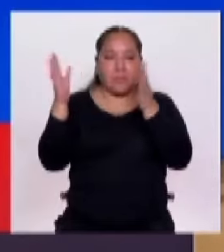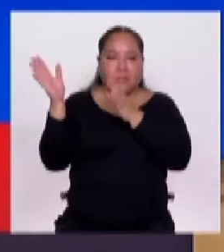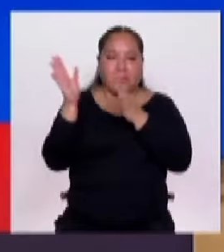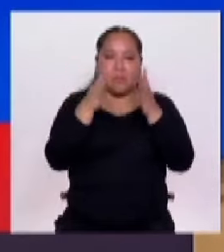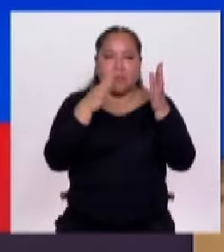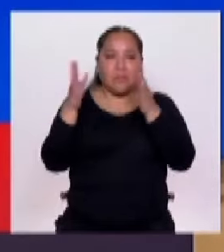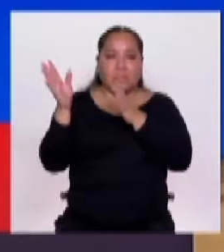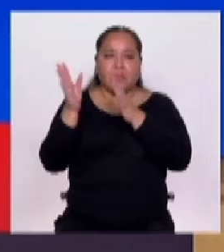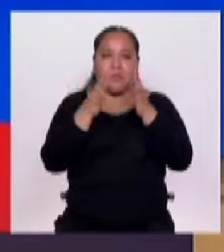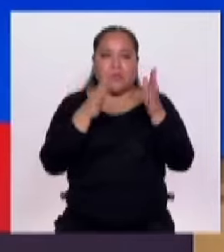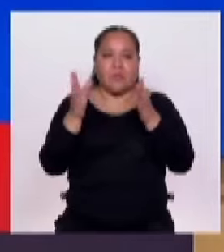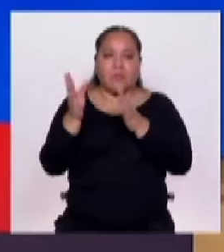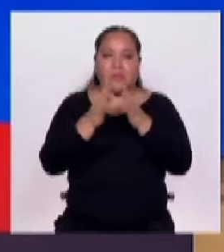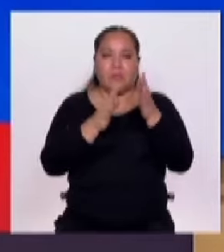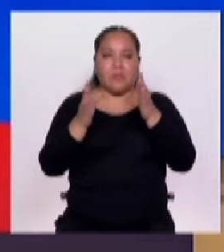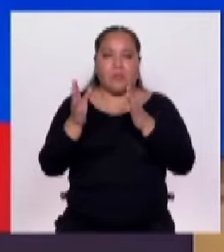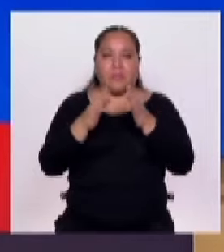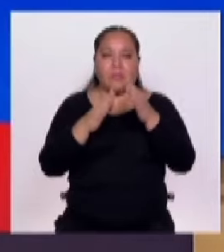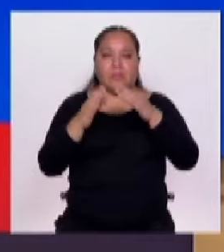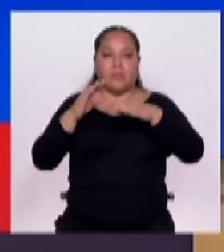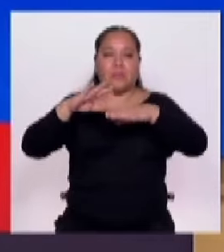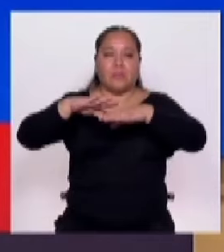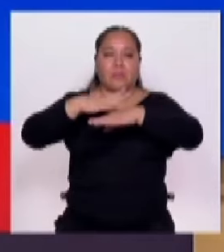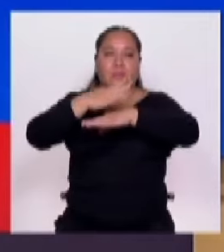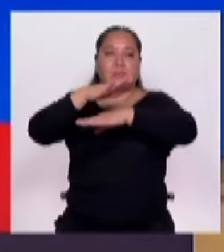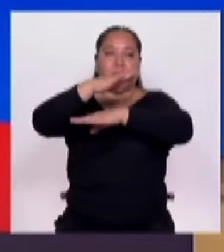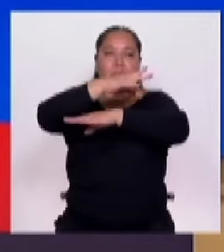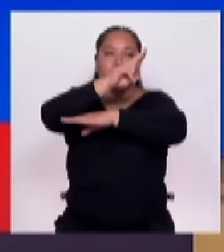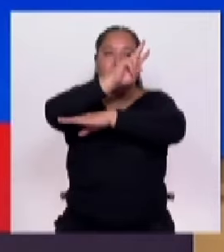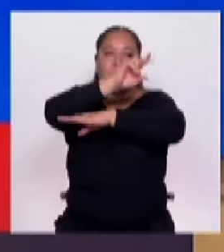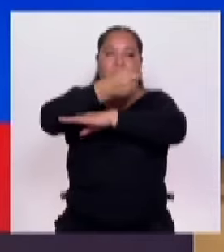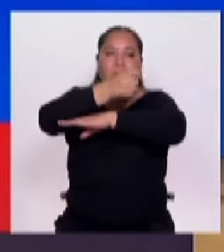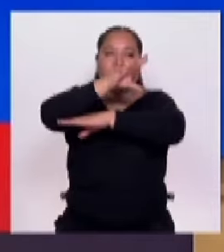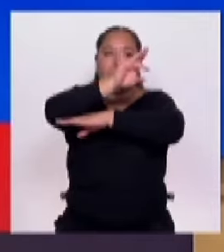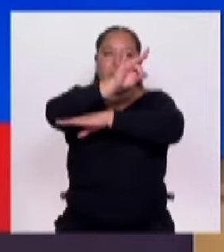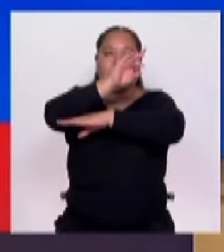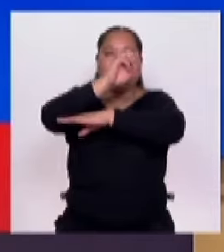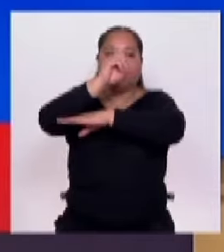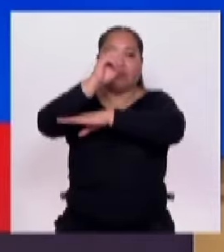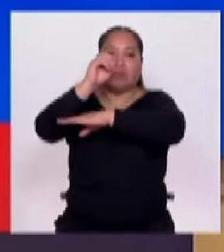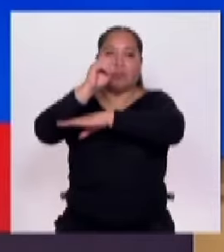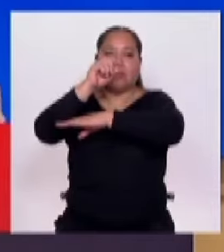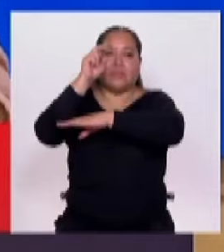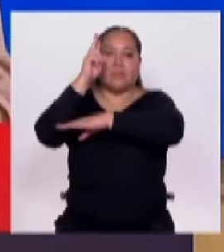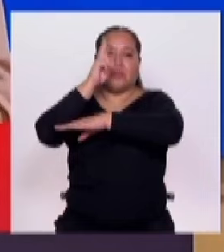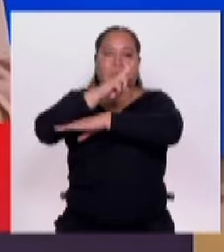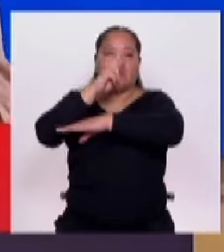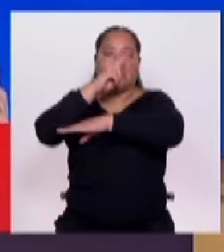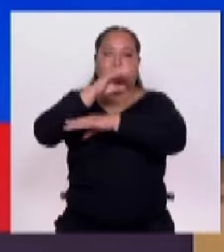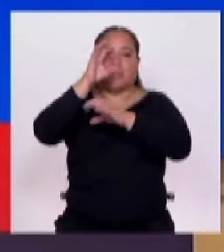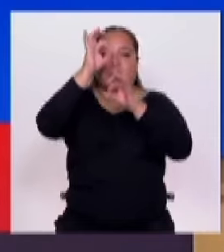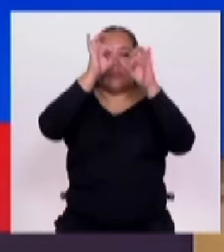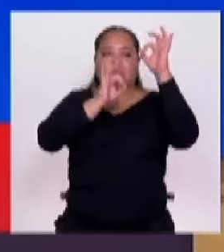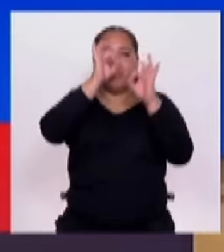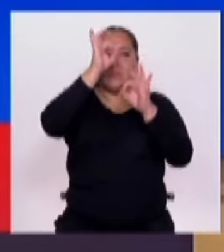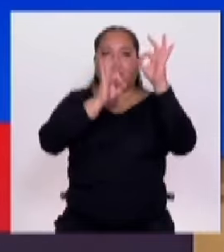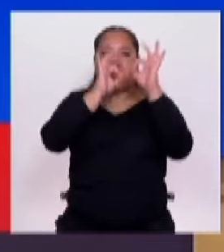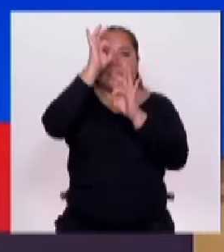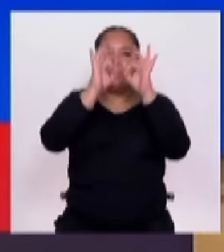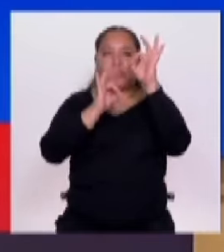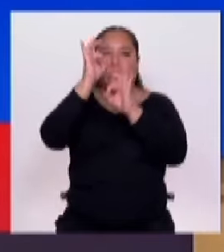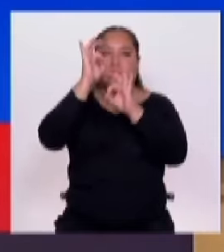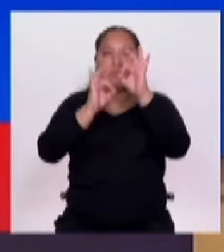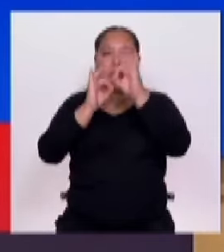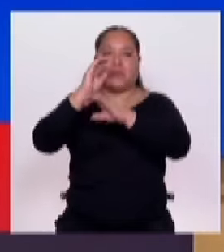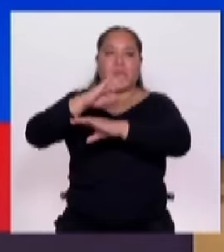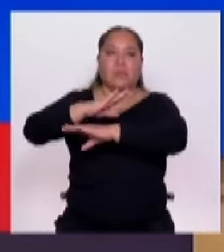localidades ubicadas por encima de los 2800 m sobre el nivel del mar acuérdense que se puede presentar granizadas y más arriba sobre los 4000